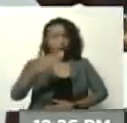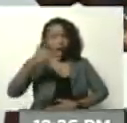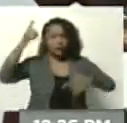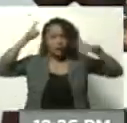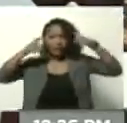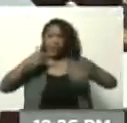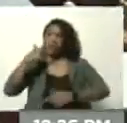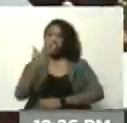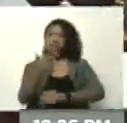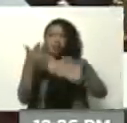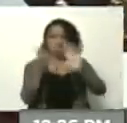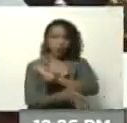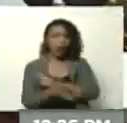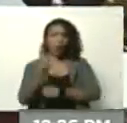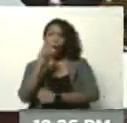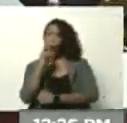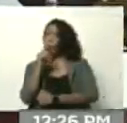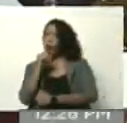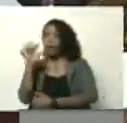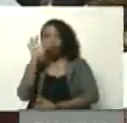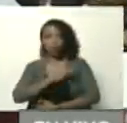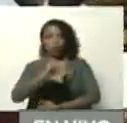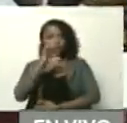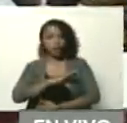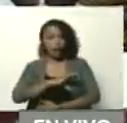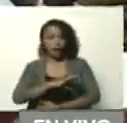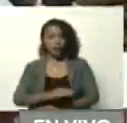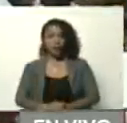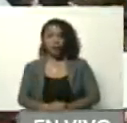decía no hay socialismo